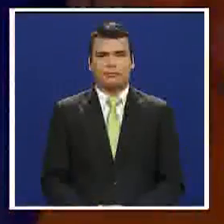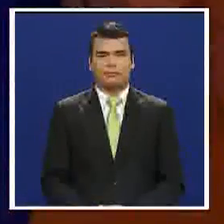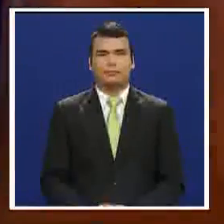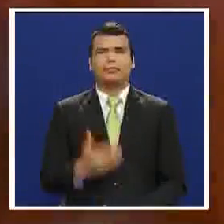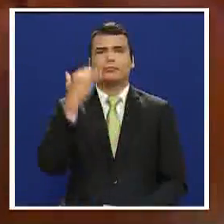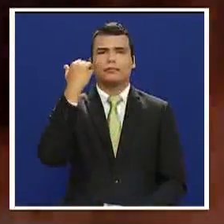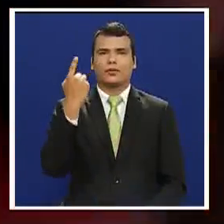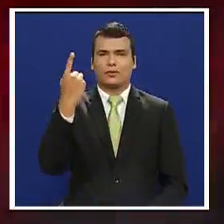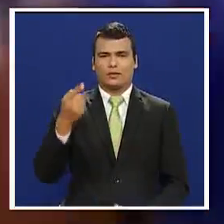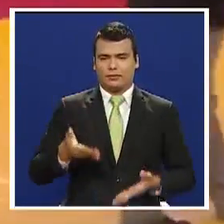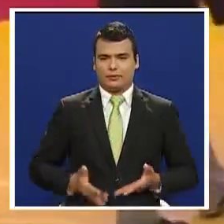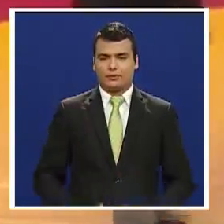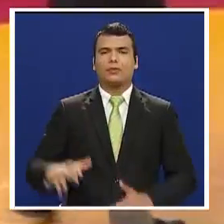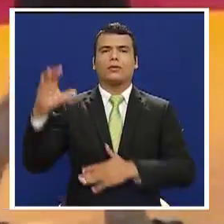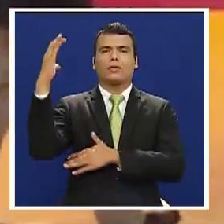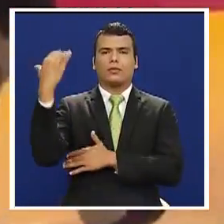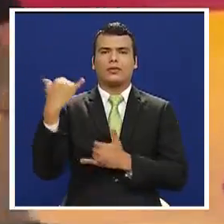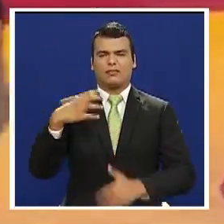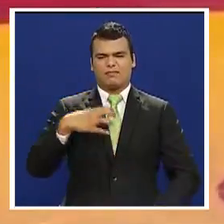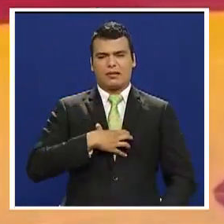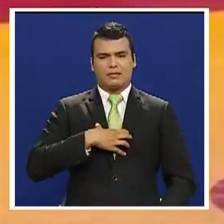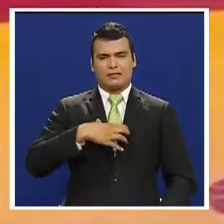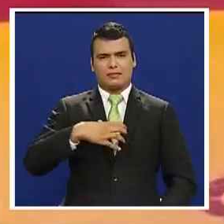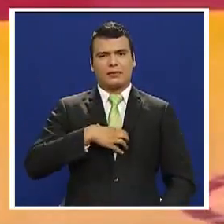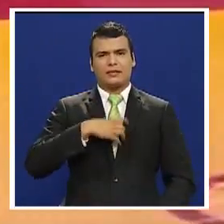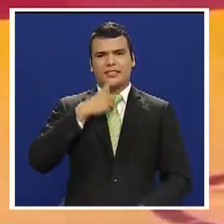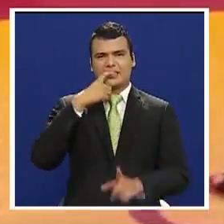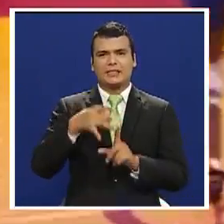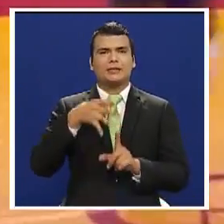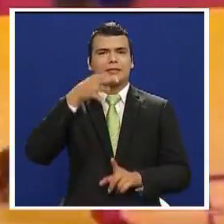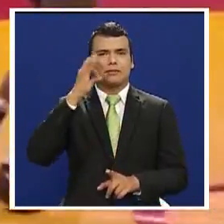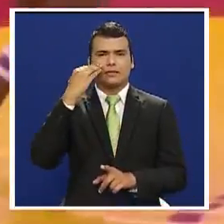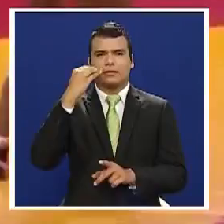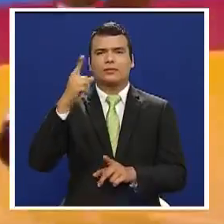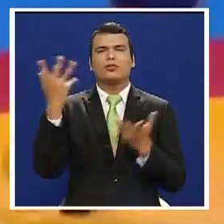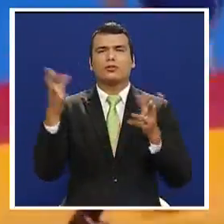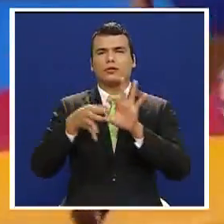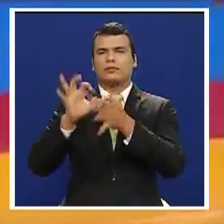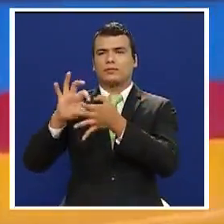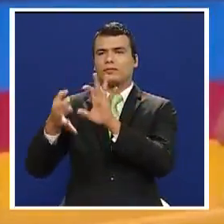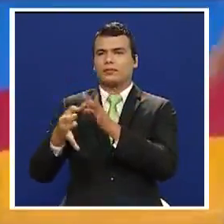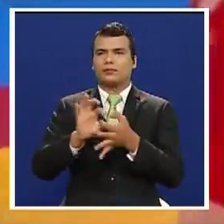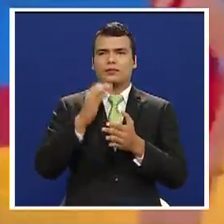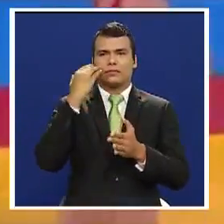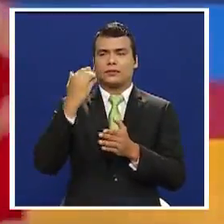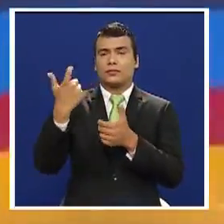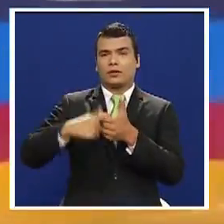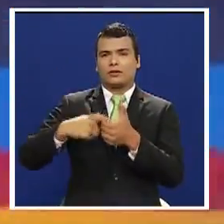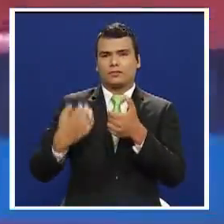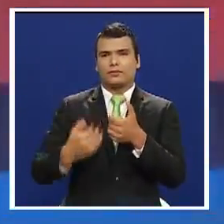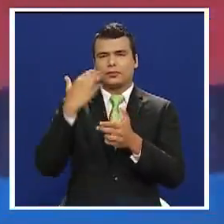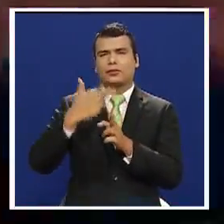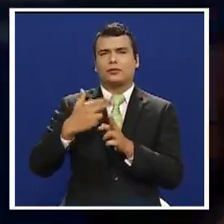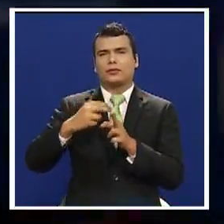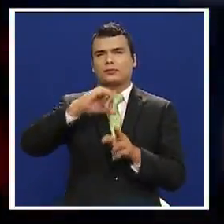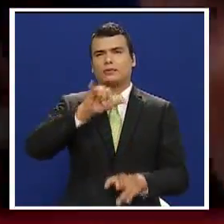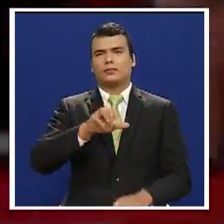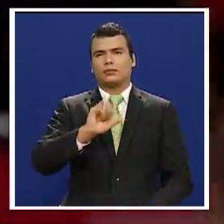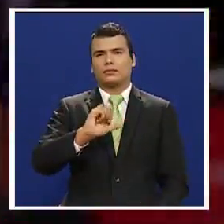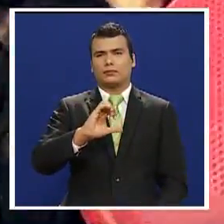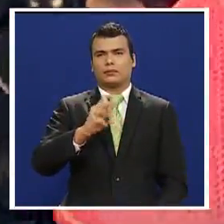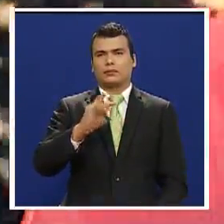agresividad, tuvimos más flujo de ataque, tuvimos más posibilidades de gol. Importante ganar, sabemos que veníamos de una